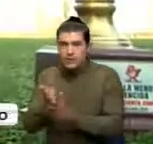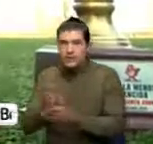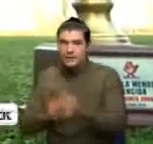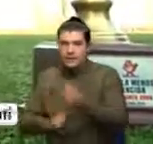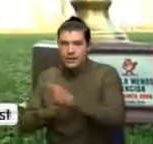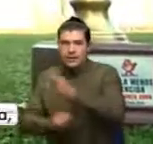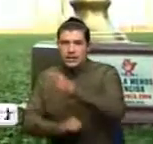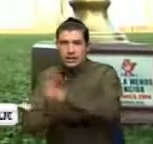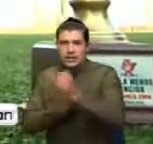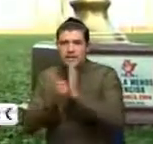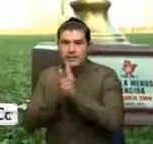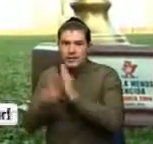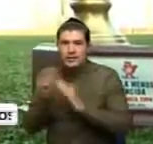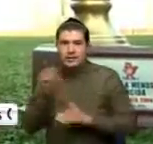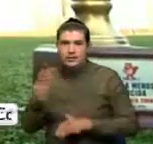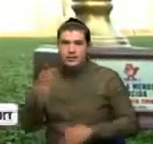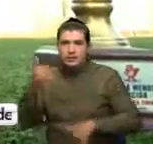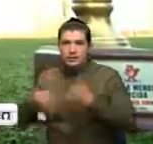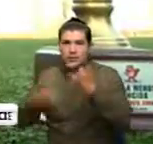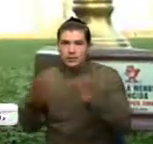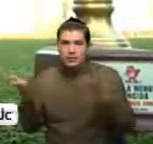el talento del jugador norte santandereano